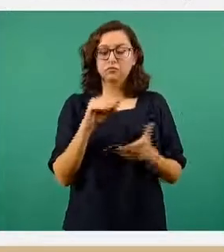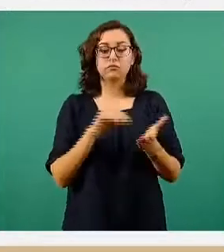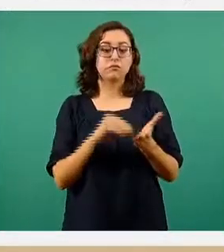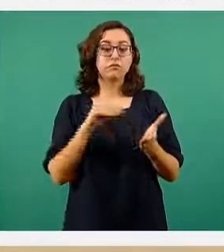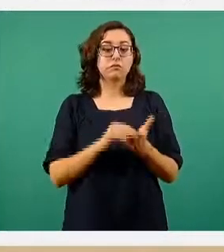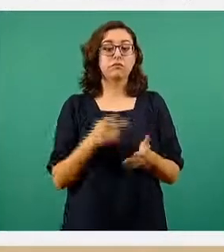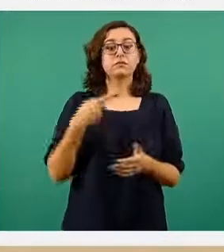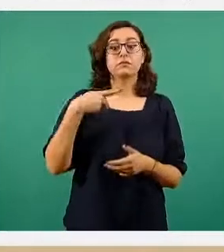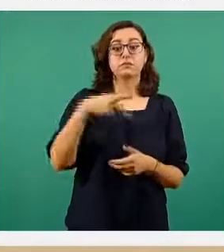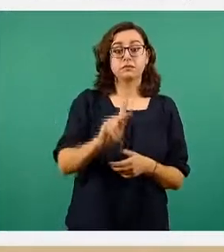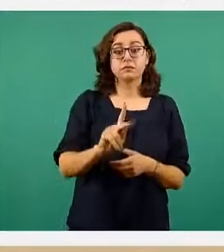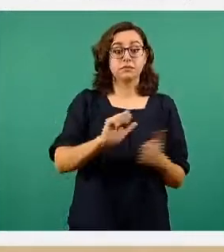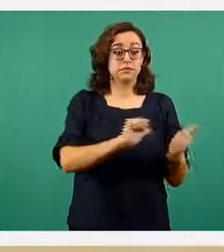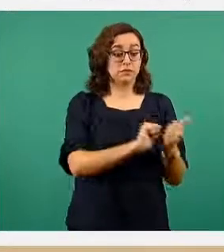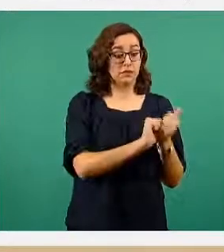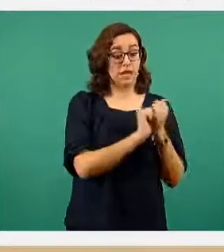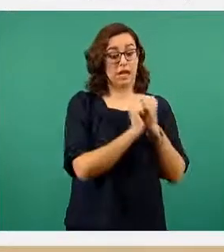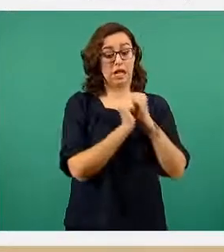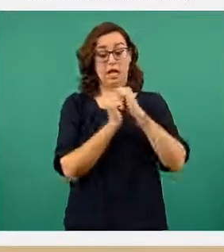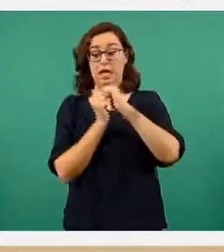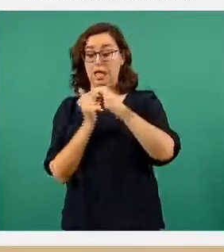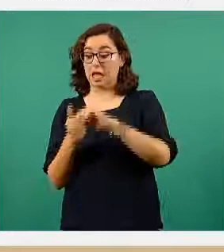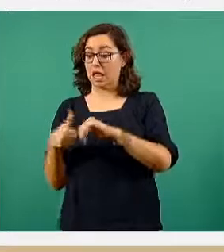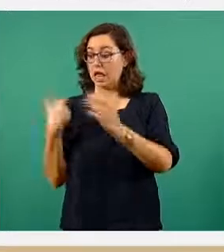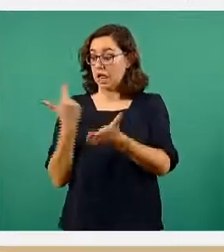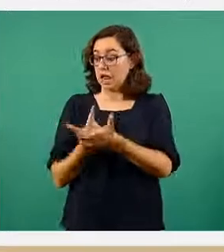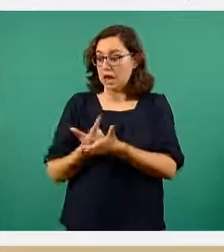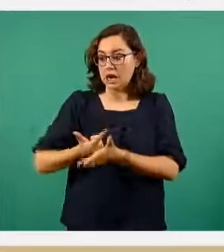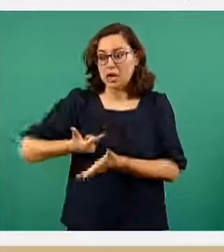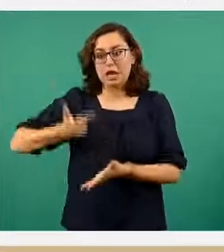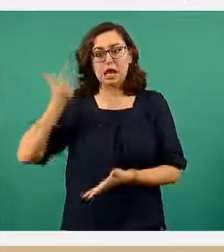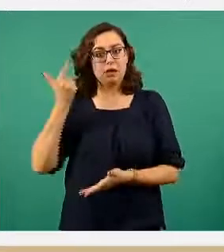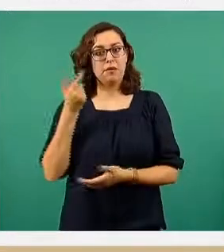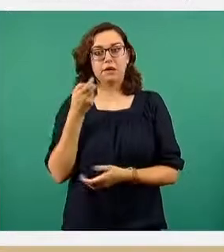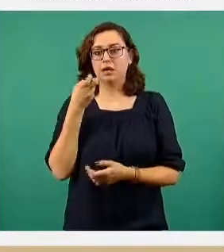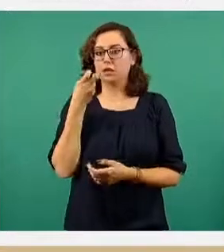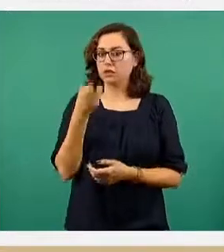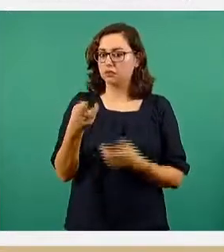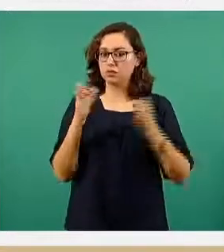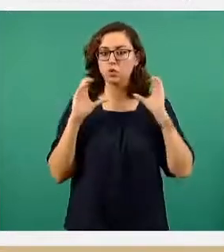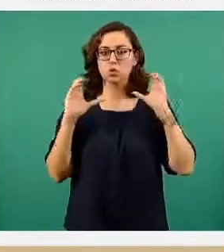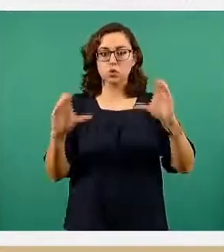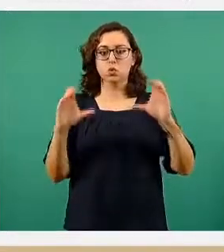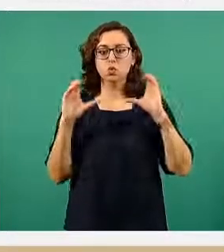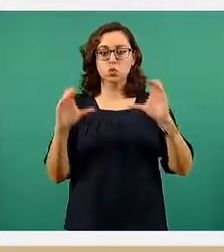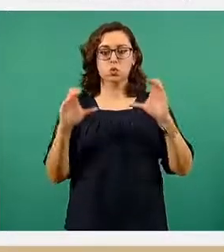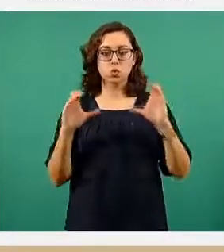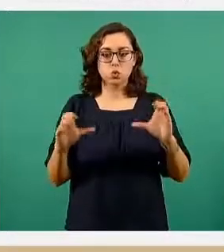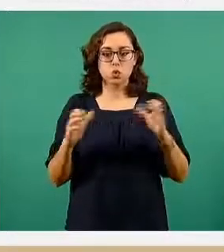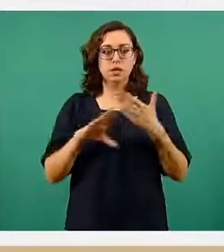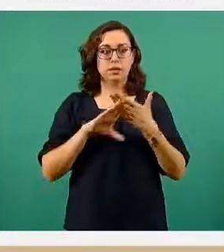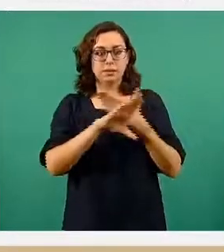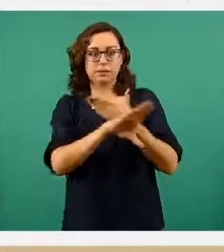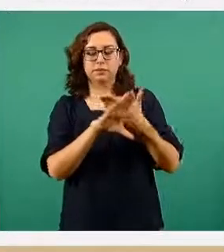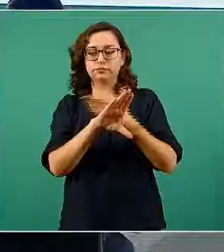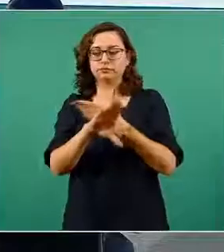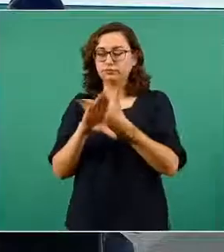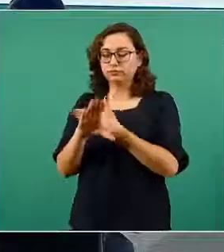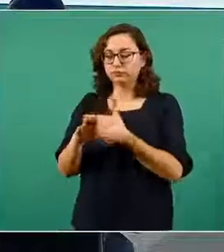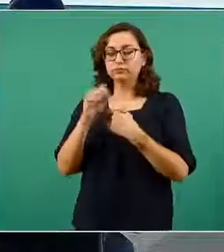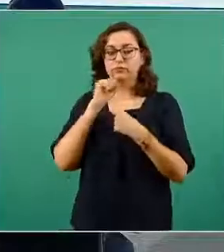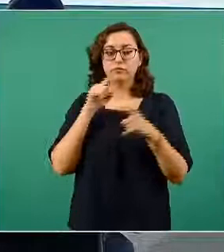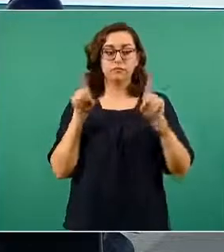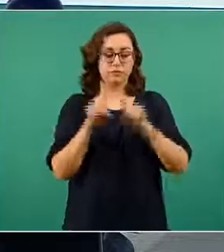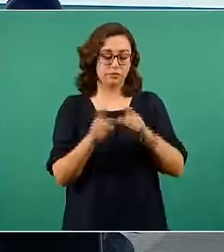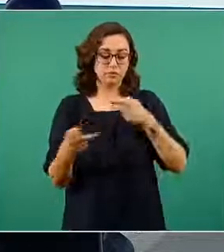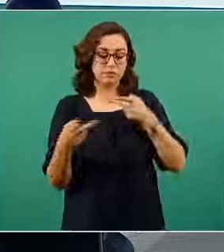COVID-19, pero lo que sí no queremos y procuramos, no solo a través de la Estrategia Nacional de Vacunación, sino a través de la continuidad de la implementación